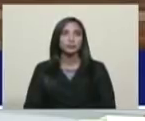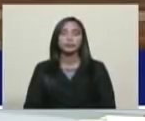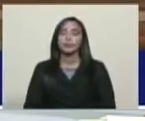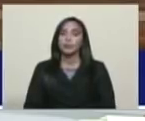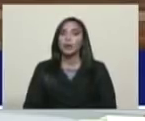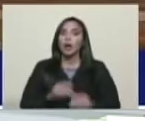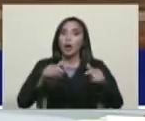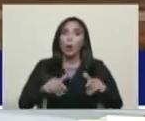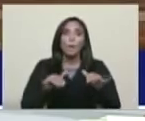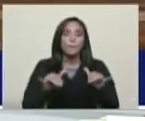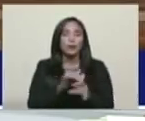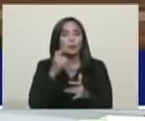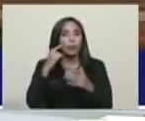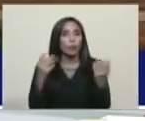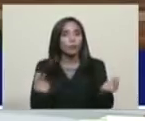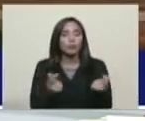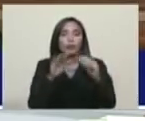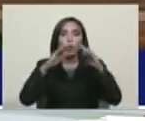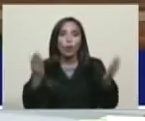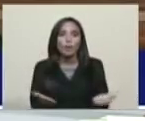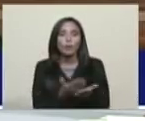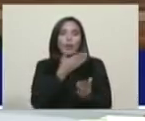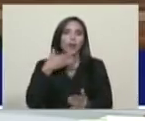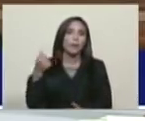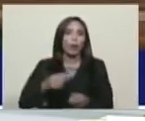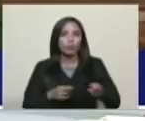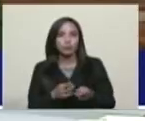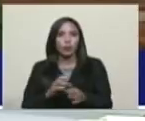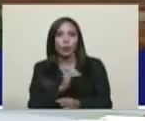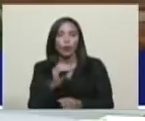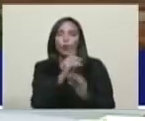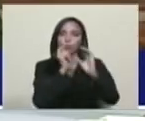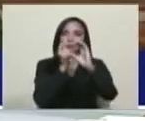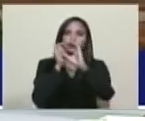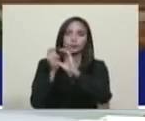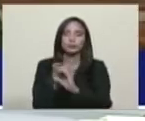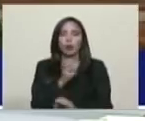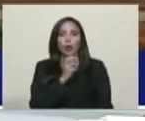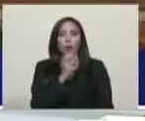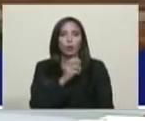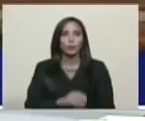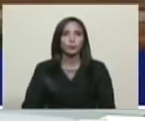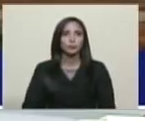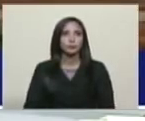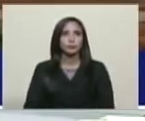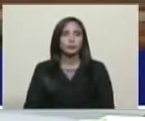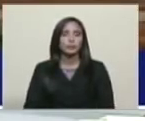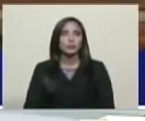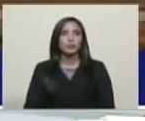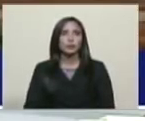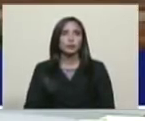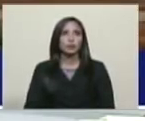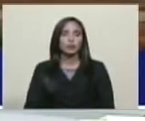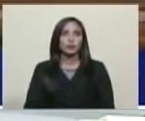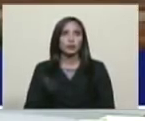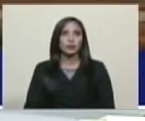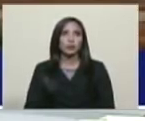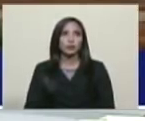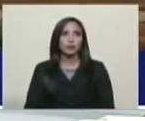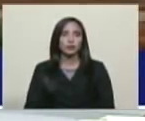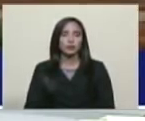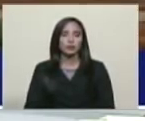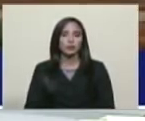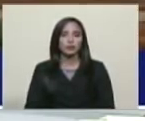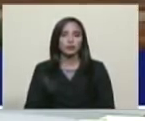hoy por hoy aurífera en el mundo. Por eso es que se ha pretendido desde los Estados Unidos de